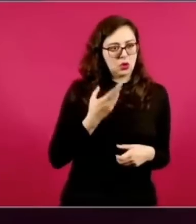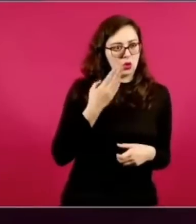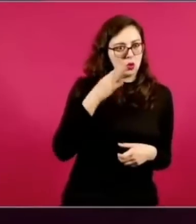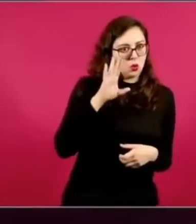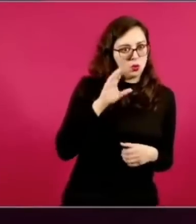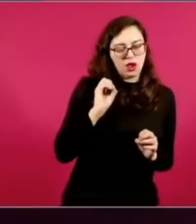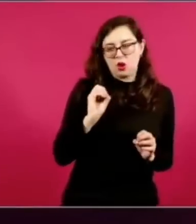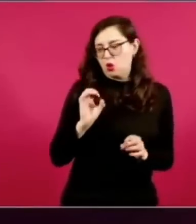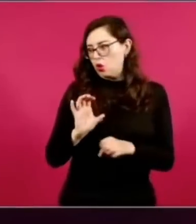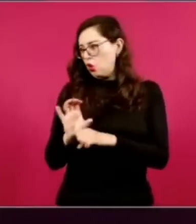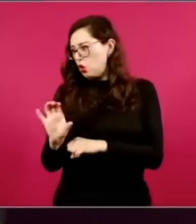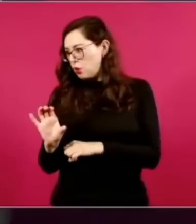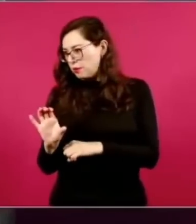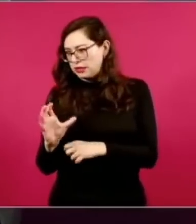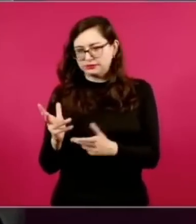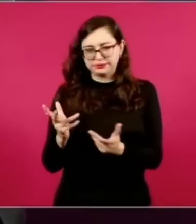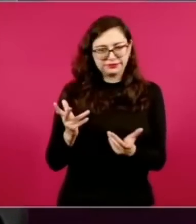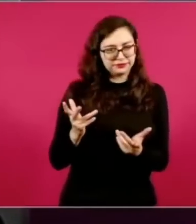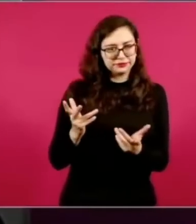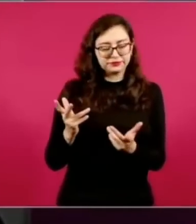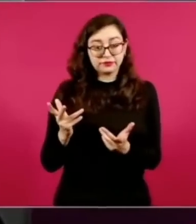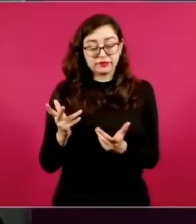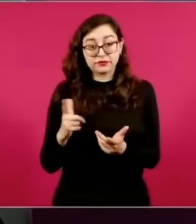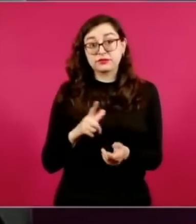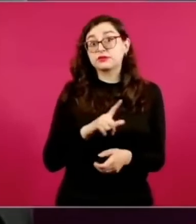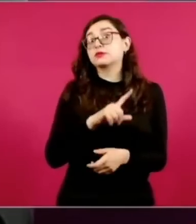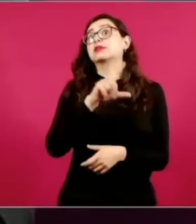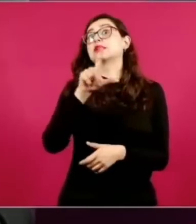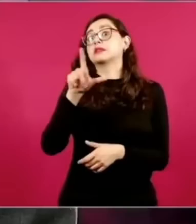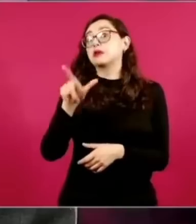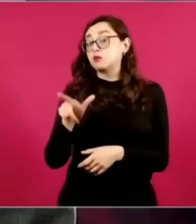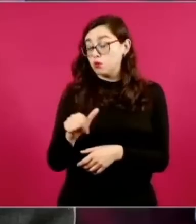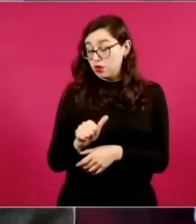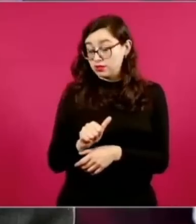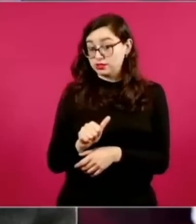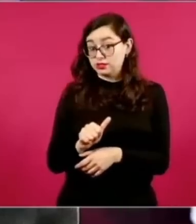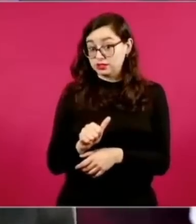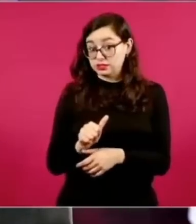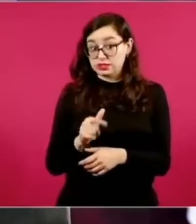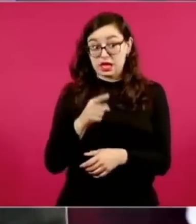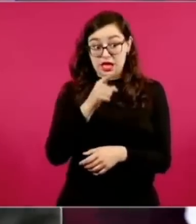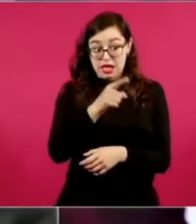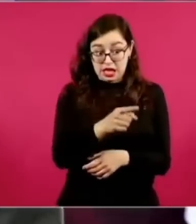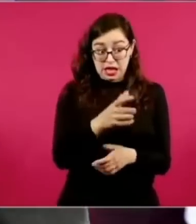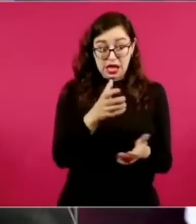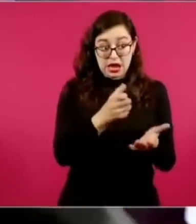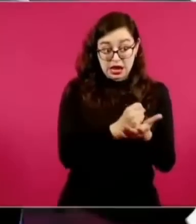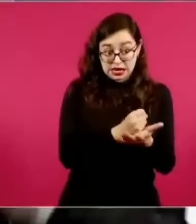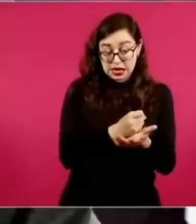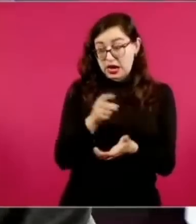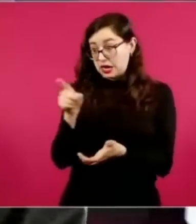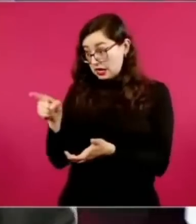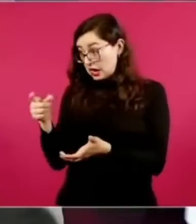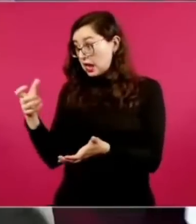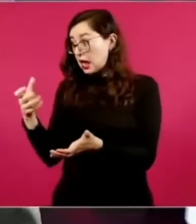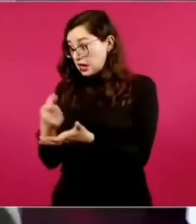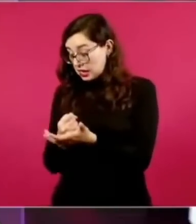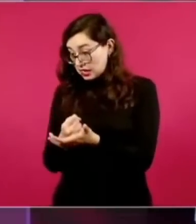y a cambio, como él mismo expresaba, cuando triunfaran en Colombia, triunfaran en